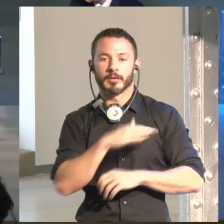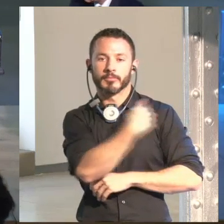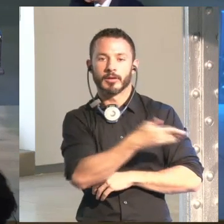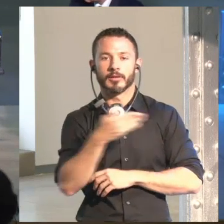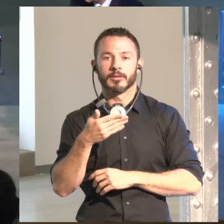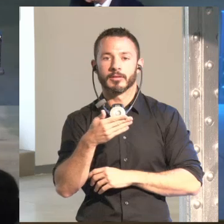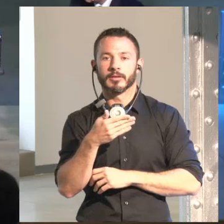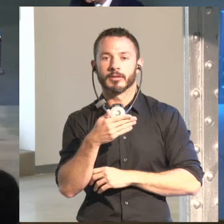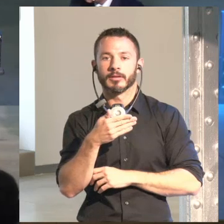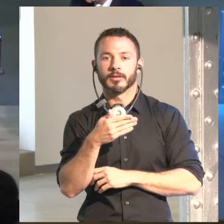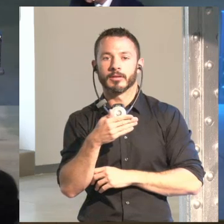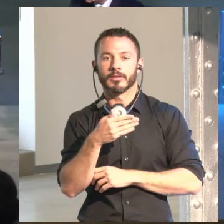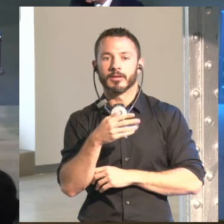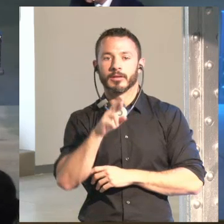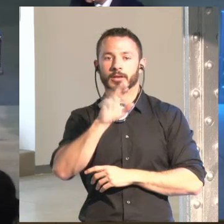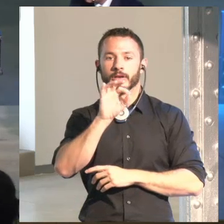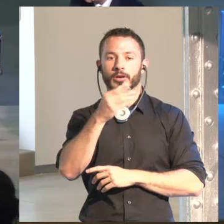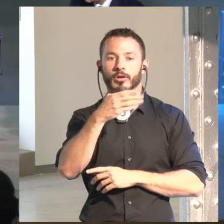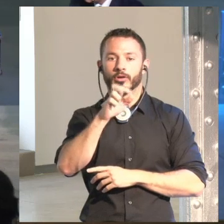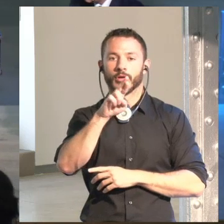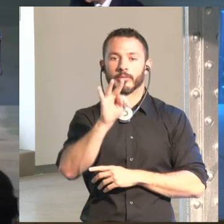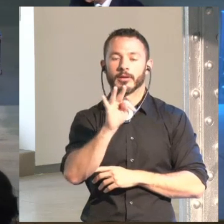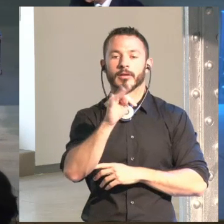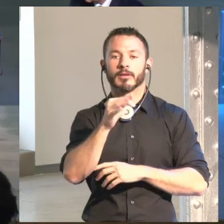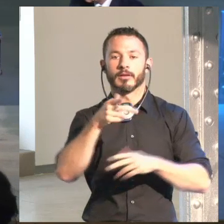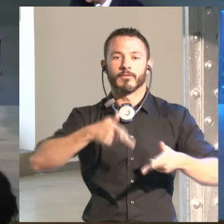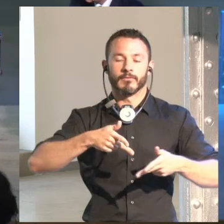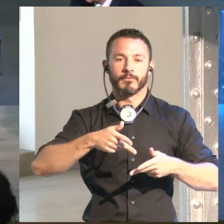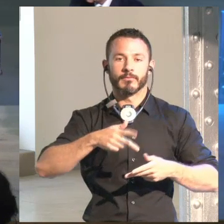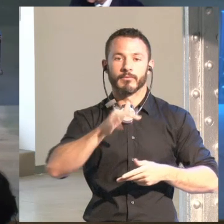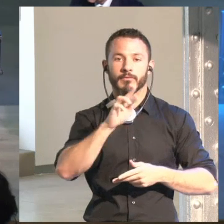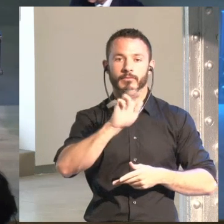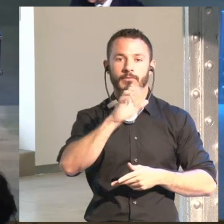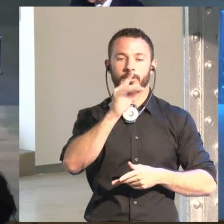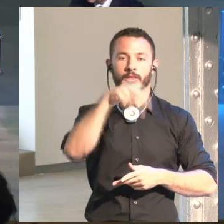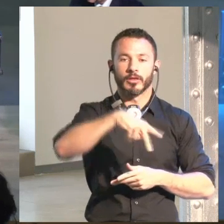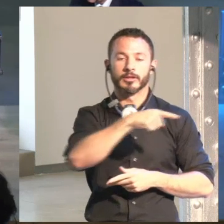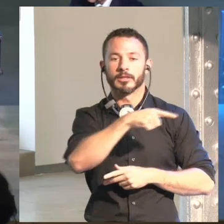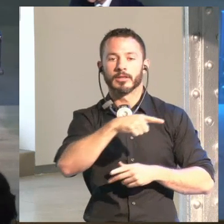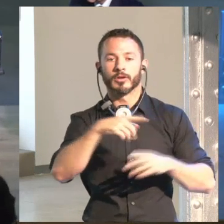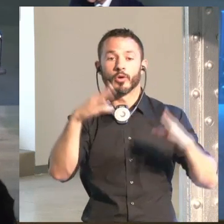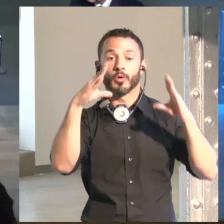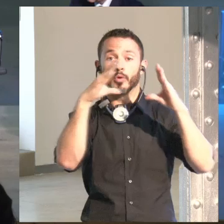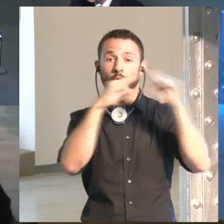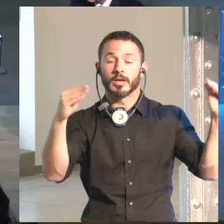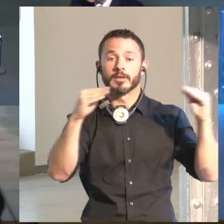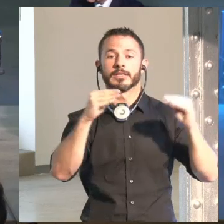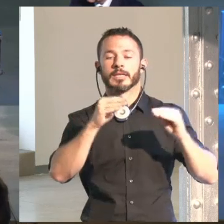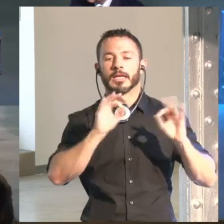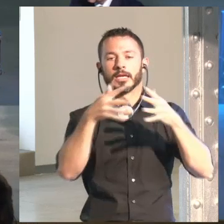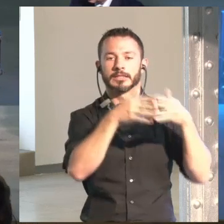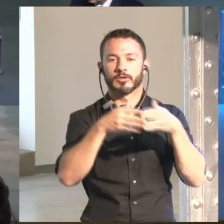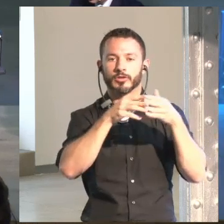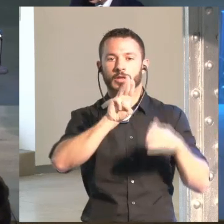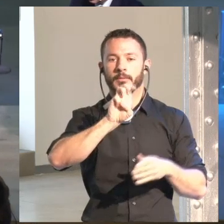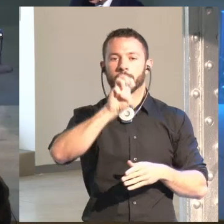my left hand side, es Rob Freedom. Tenemos a Rob Freedom de la Universidad de Penn State en Estados